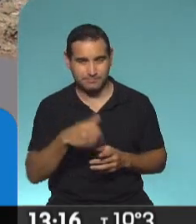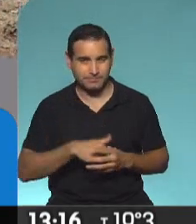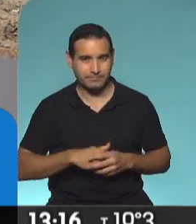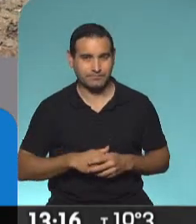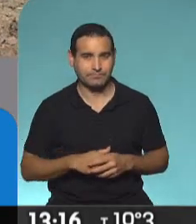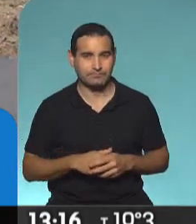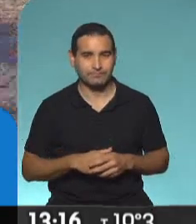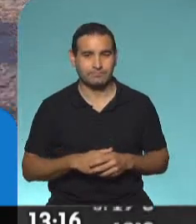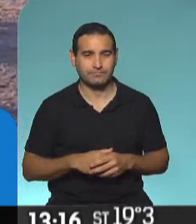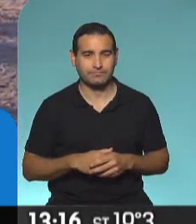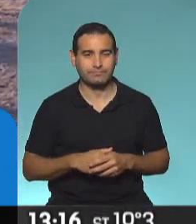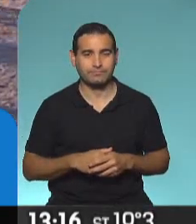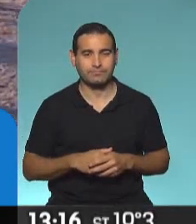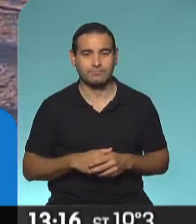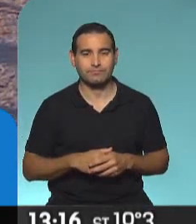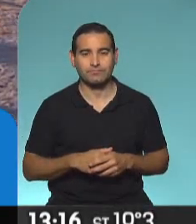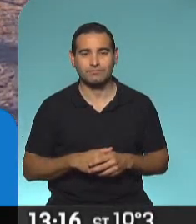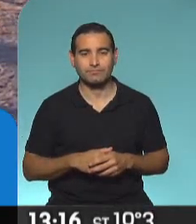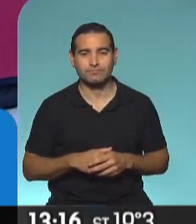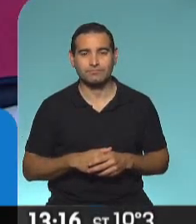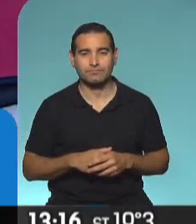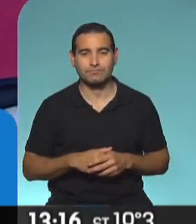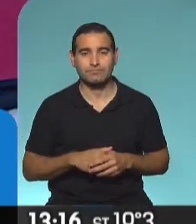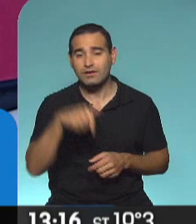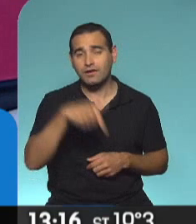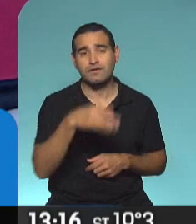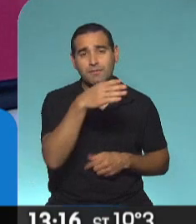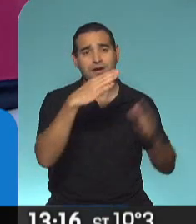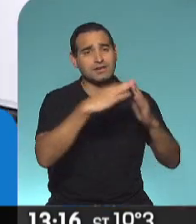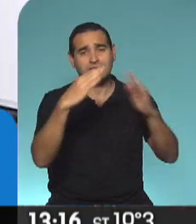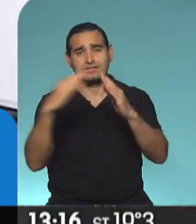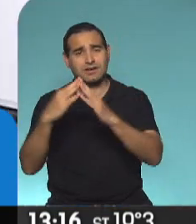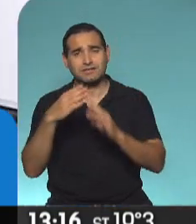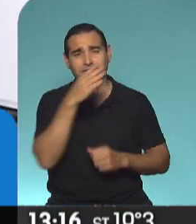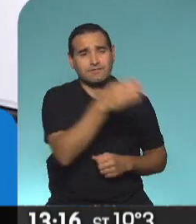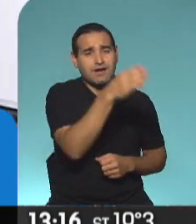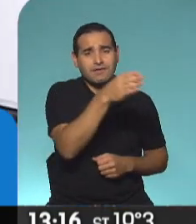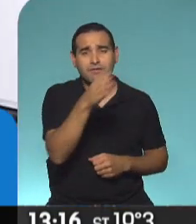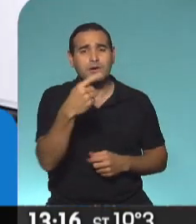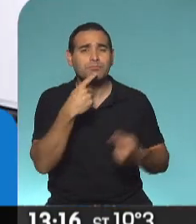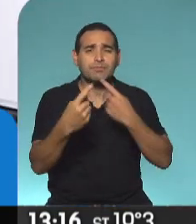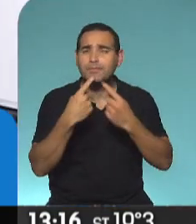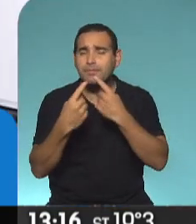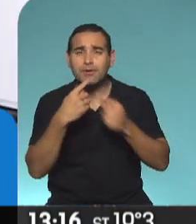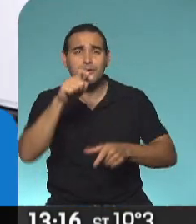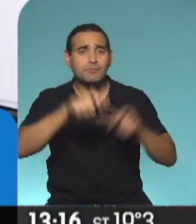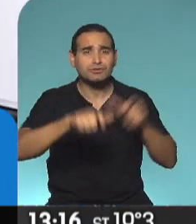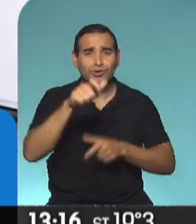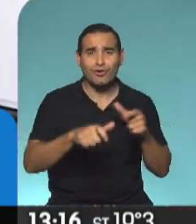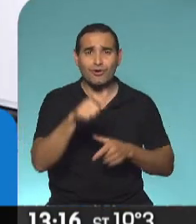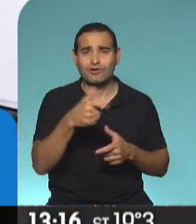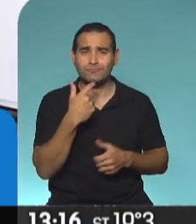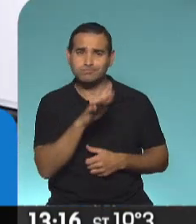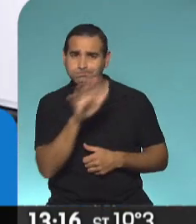instantes. Lo que hacemos es pasar casa por casa de los vecinos, preguntando y buscando a aquellos que cumplen el criterio de